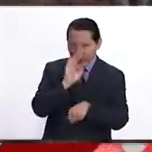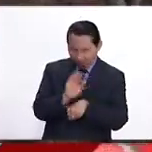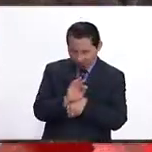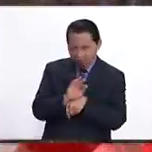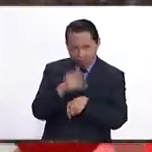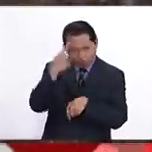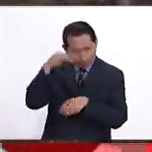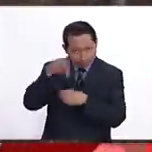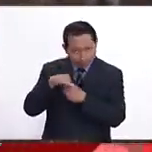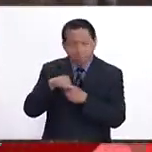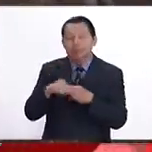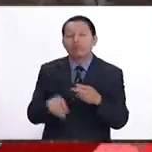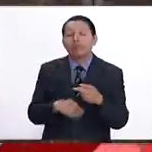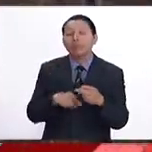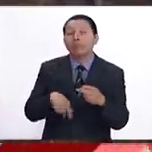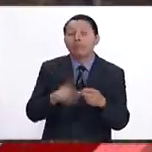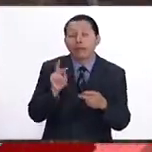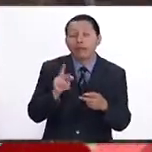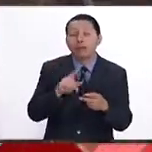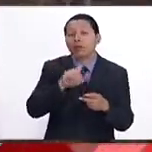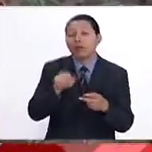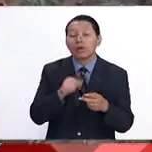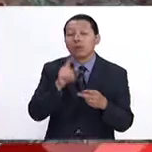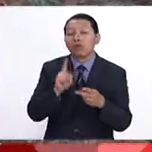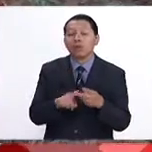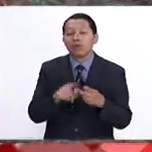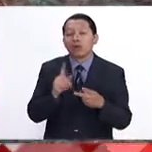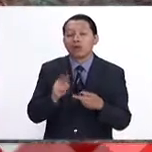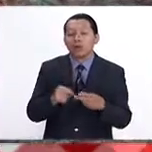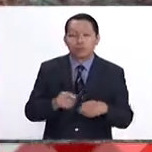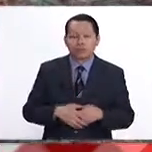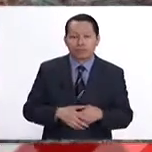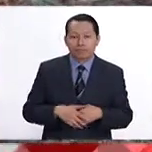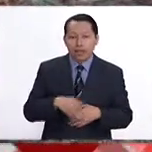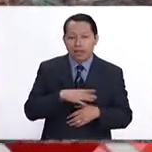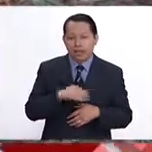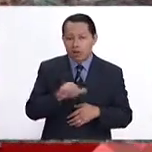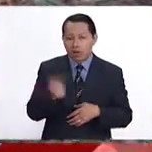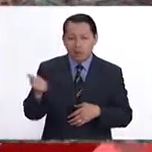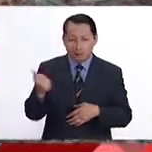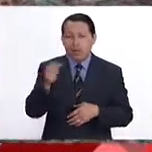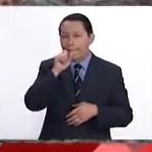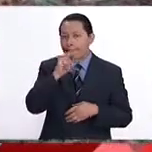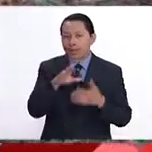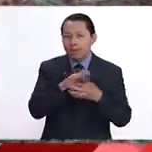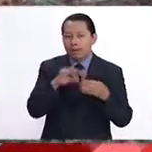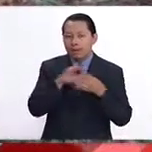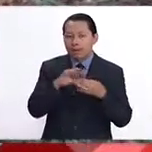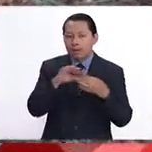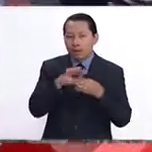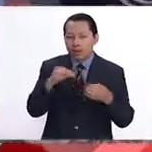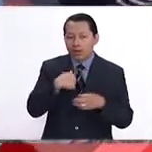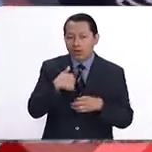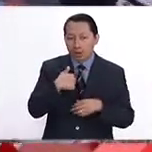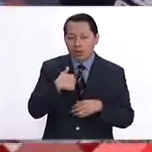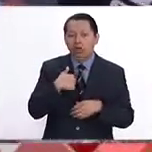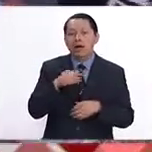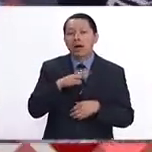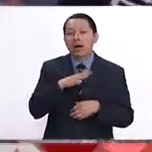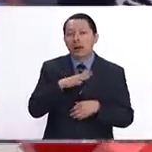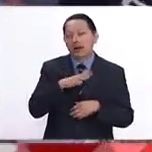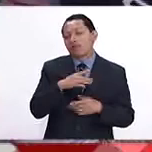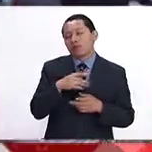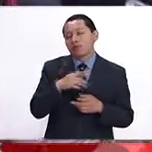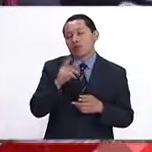elecciones. Pero luego tenemos otro elemento y yo soy